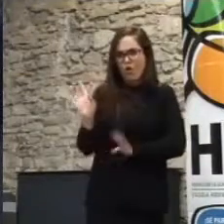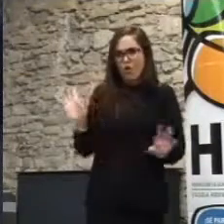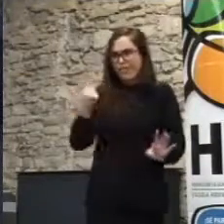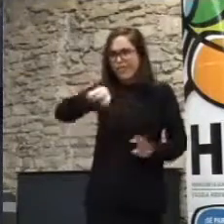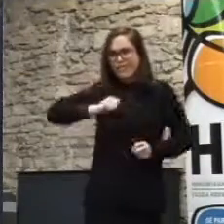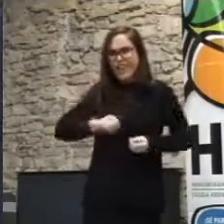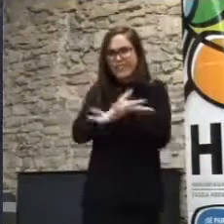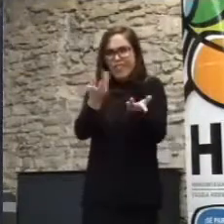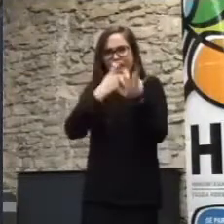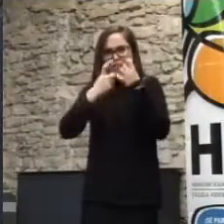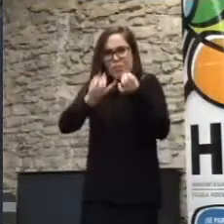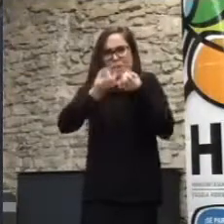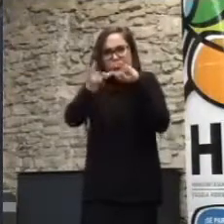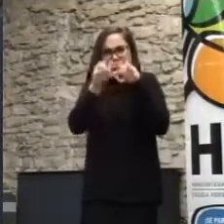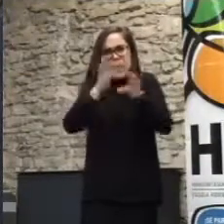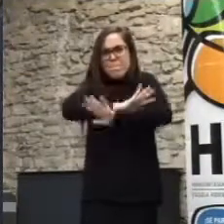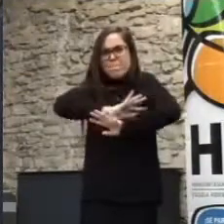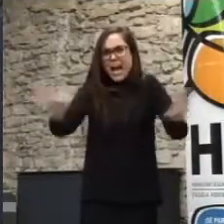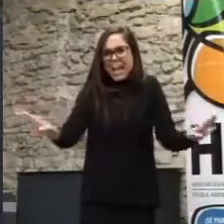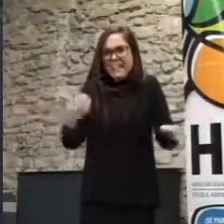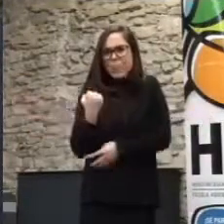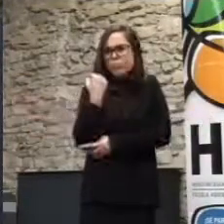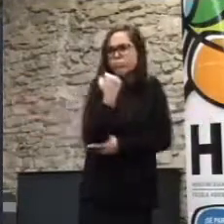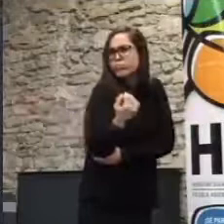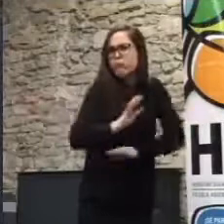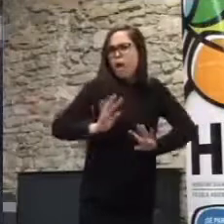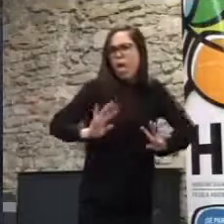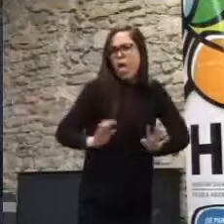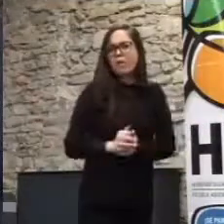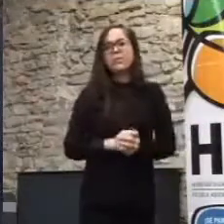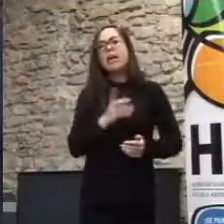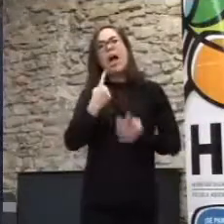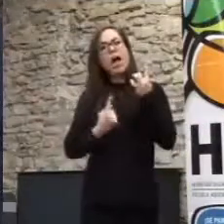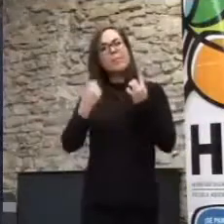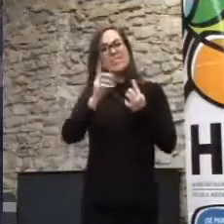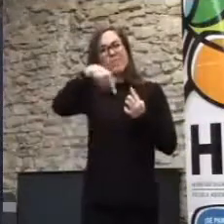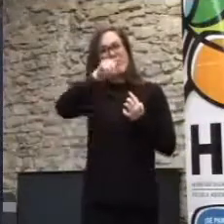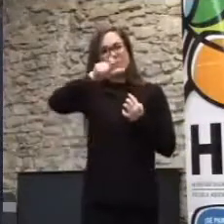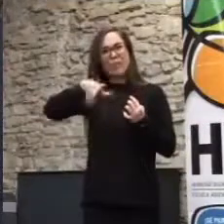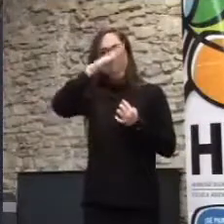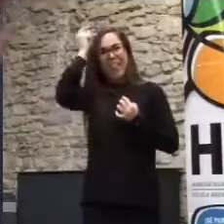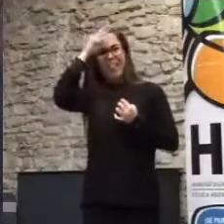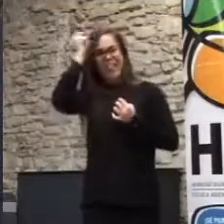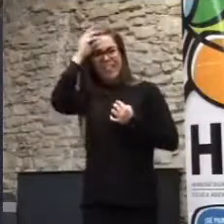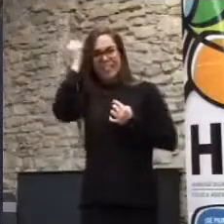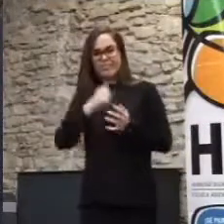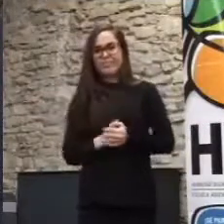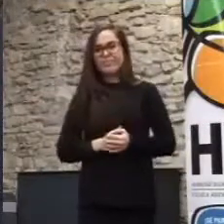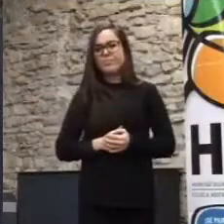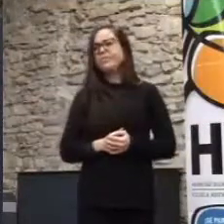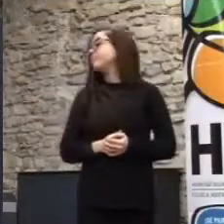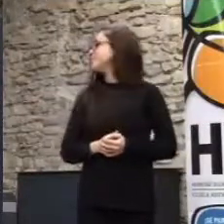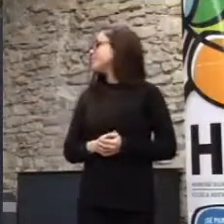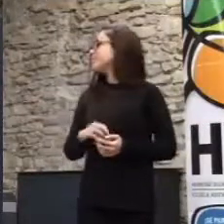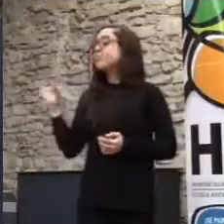apoyar, no es nuestra labor. Y hay veces que eso se olvida. Desde un lado, los anti, y desde el otro, los pro. Yo, desde